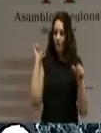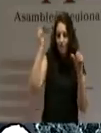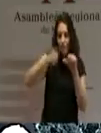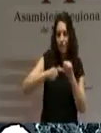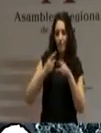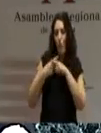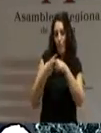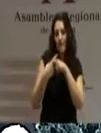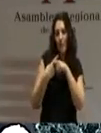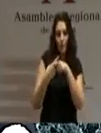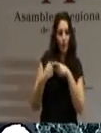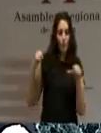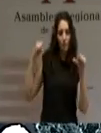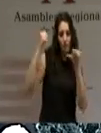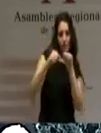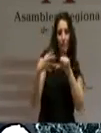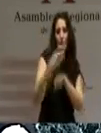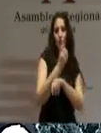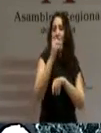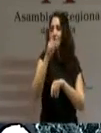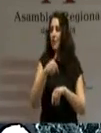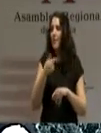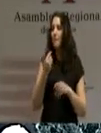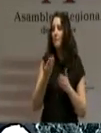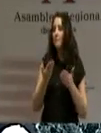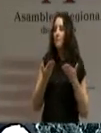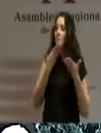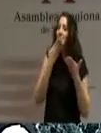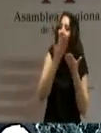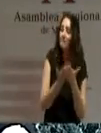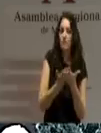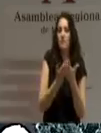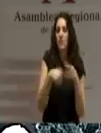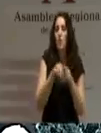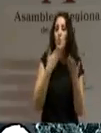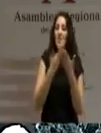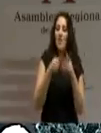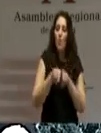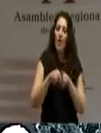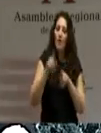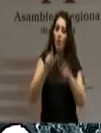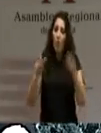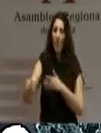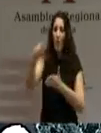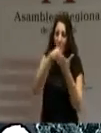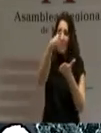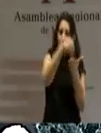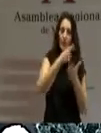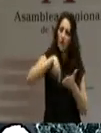compartido y para hacerles un ruego. El ruego es que estemos a la altura de las